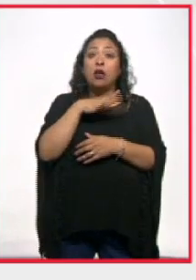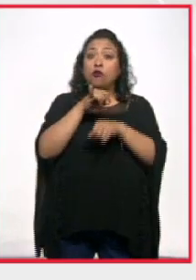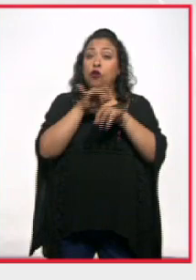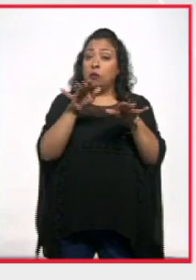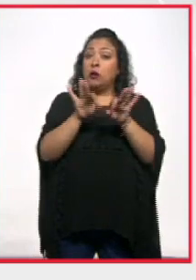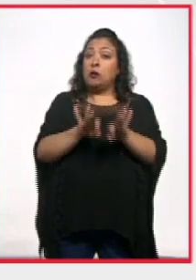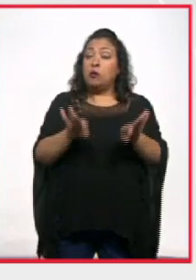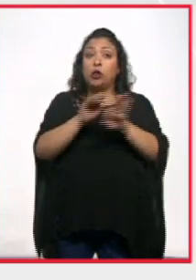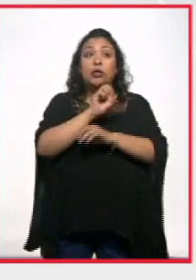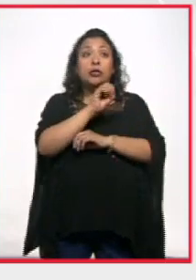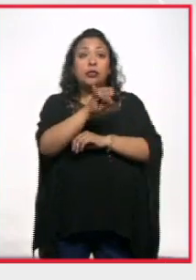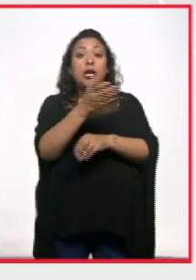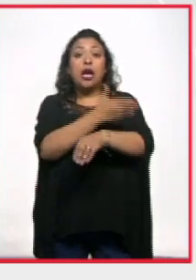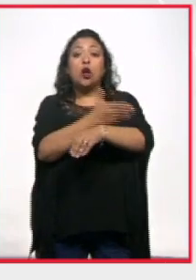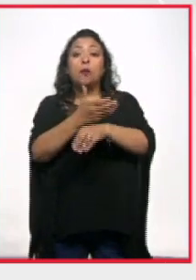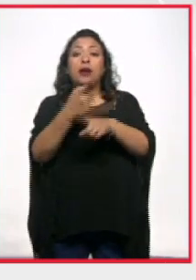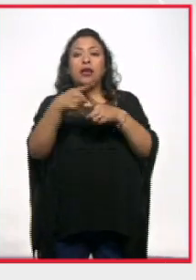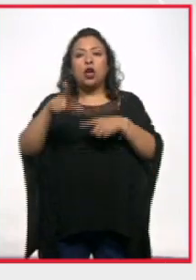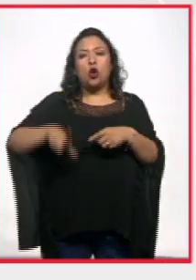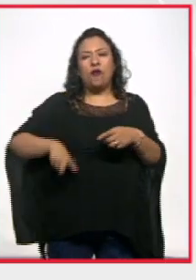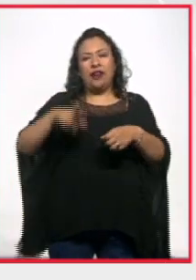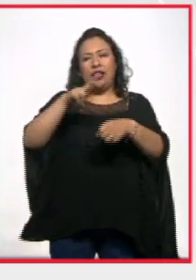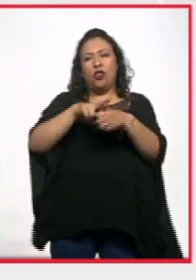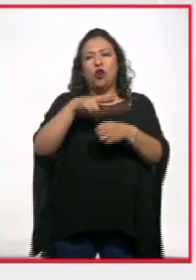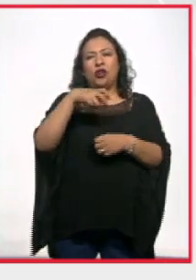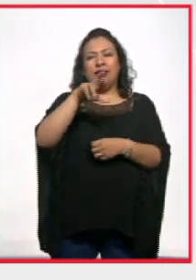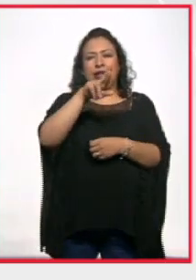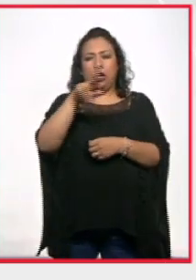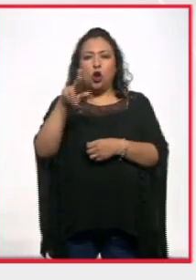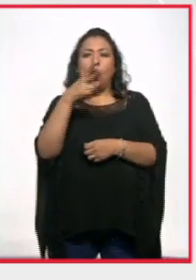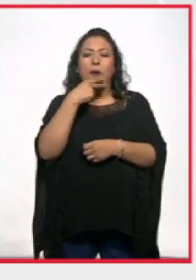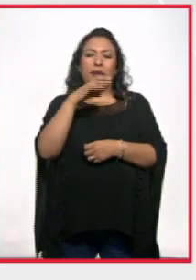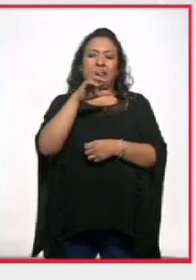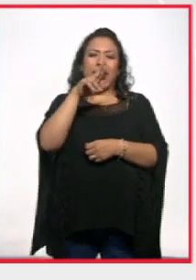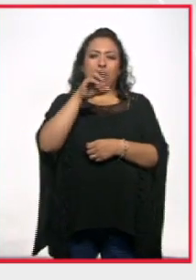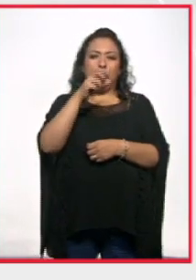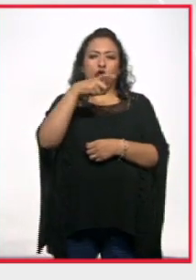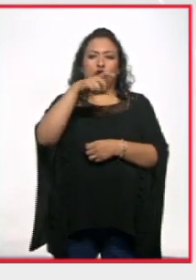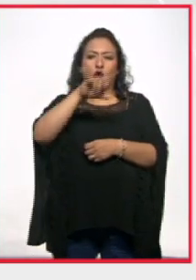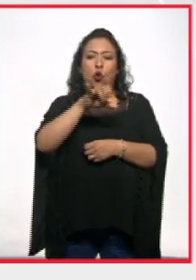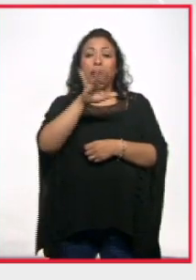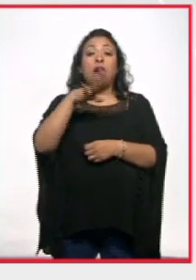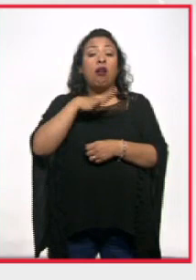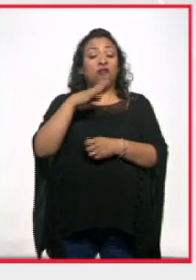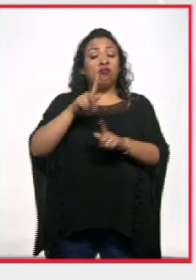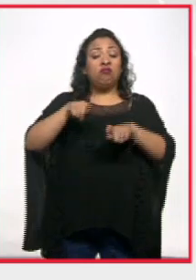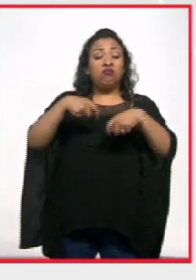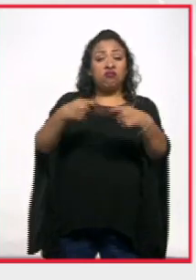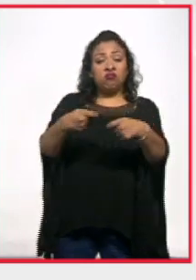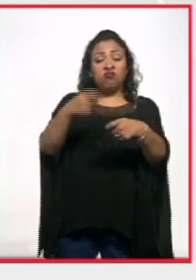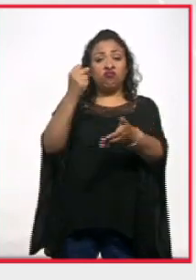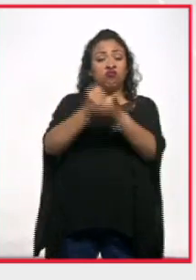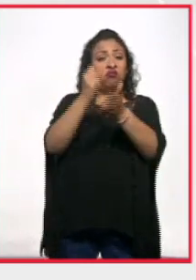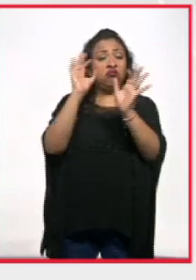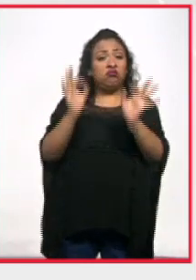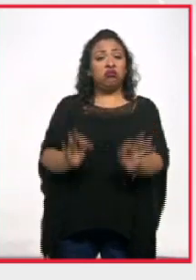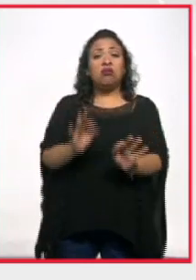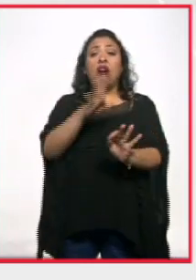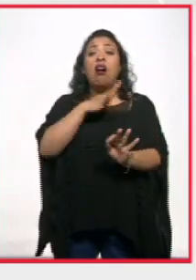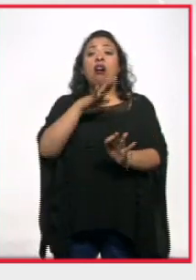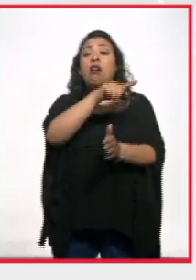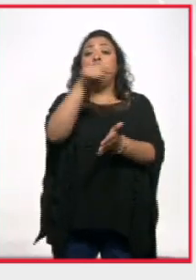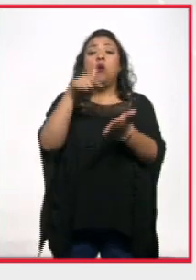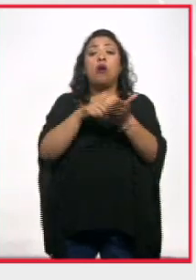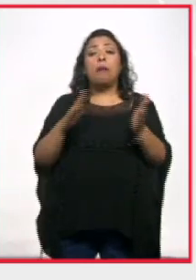importante. Así es, acompañada por el gobernador de Quintana Roo, Carlos Joaquín, encabezaron la ceremonia de entrega de la declaratoria oficial de la